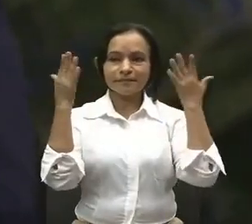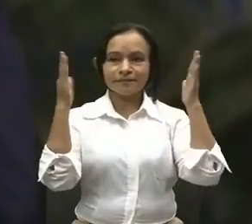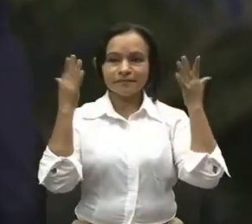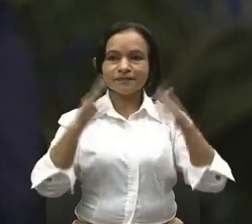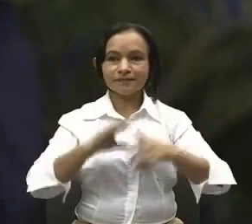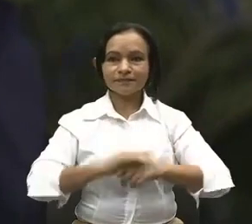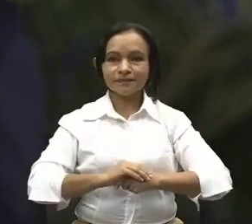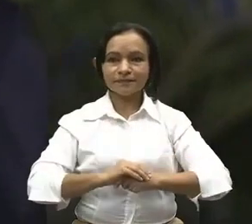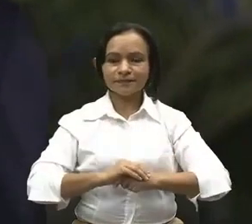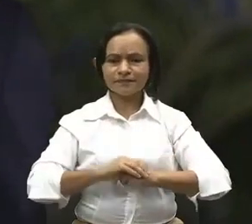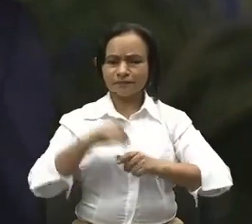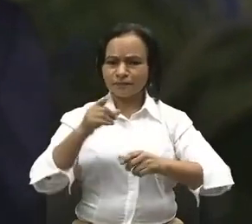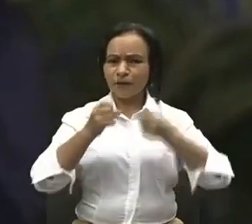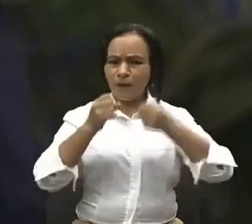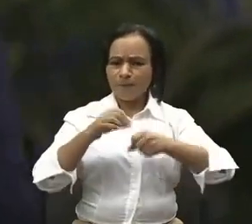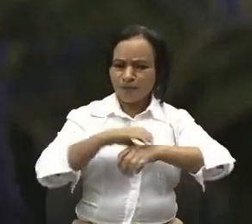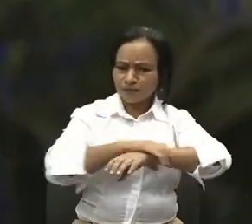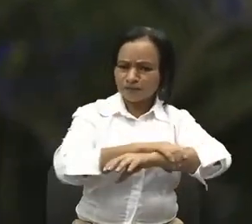que